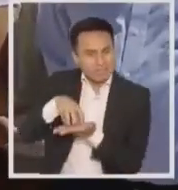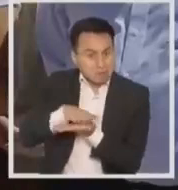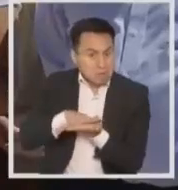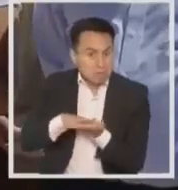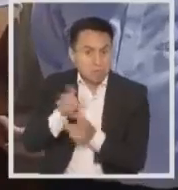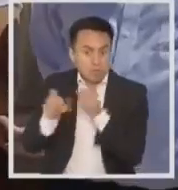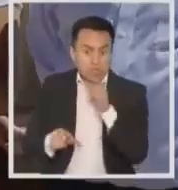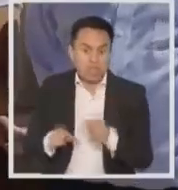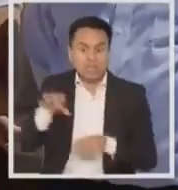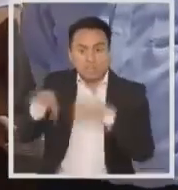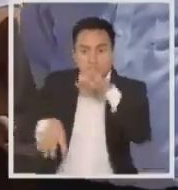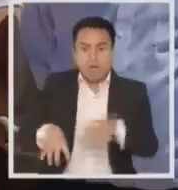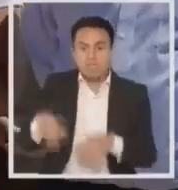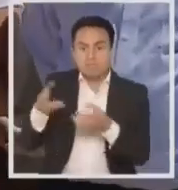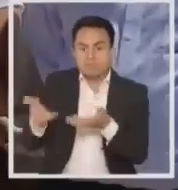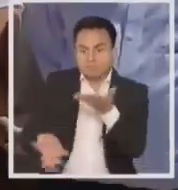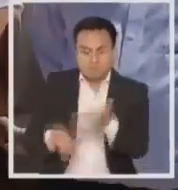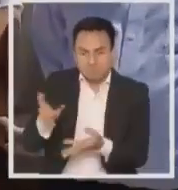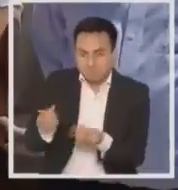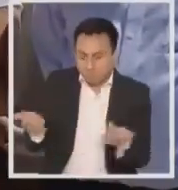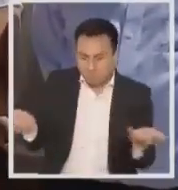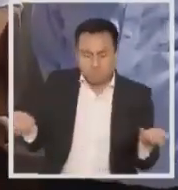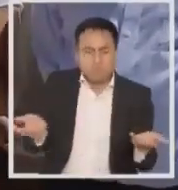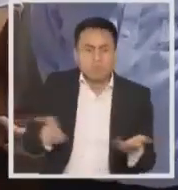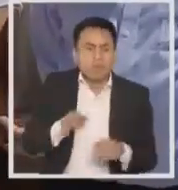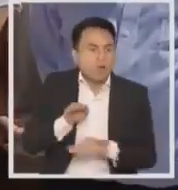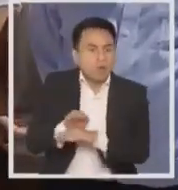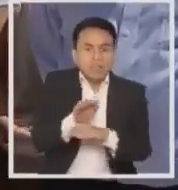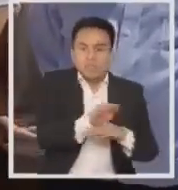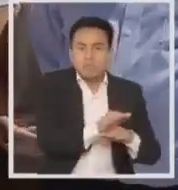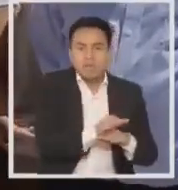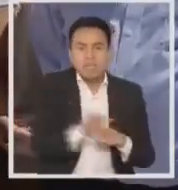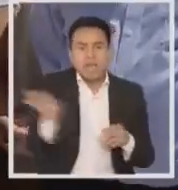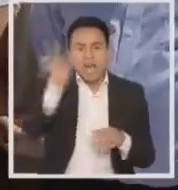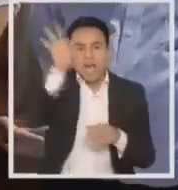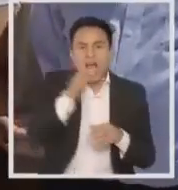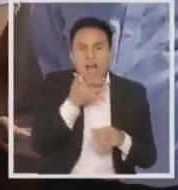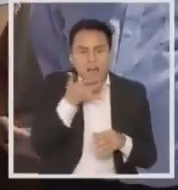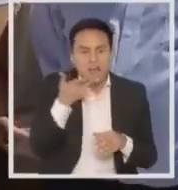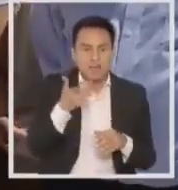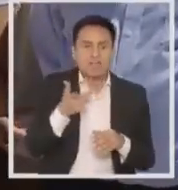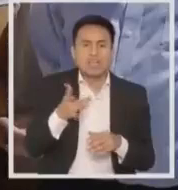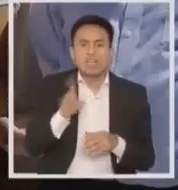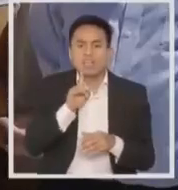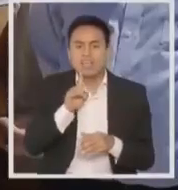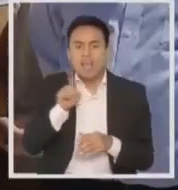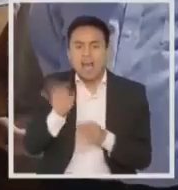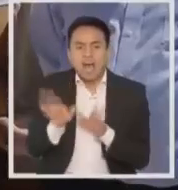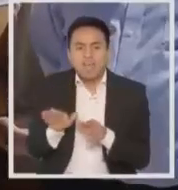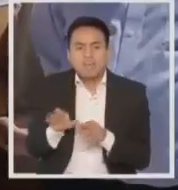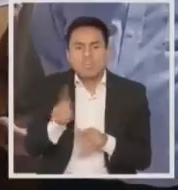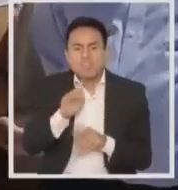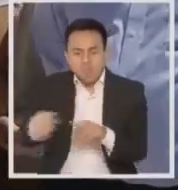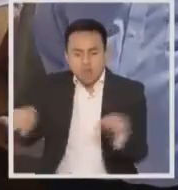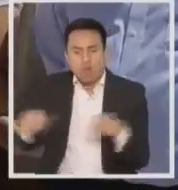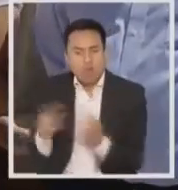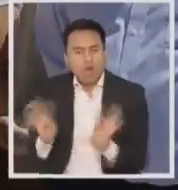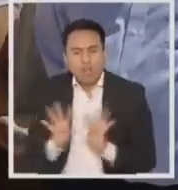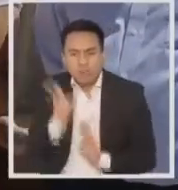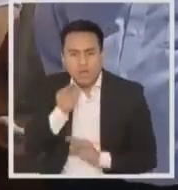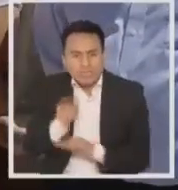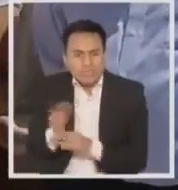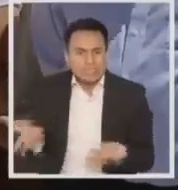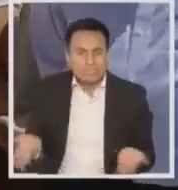donde gente perdió a sus animales, donde hay quienes no tienen con qué alimentar a sus abejas, a sus aves de corral. Todo ese tipo de cosas tiene que